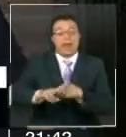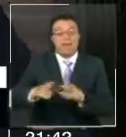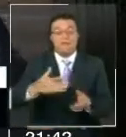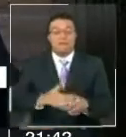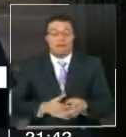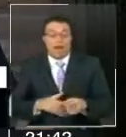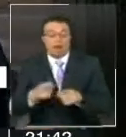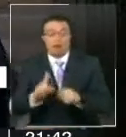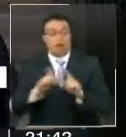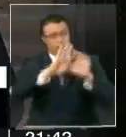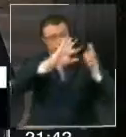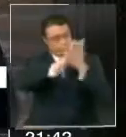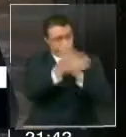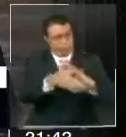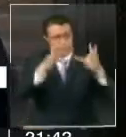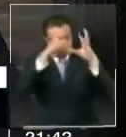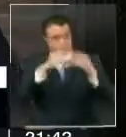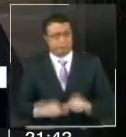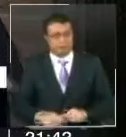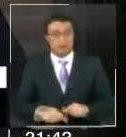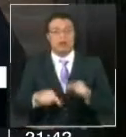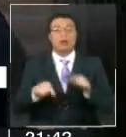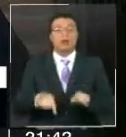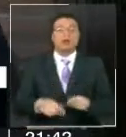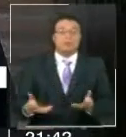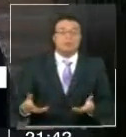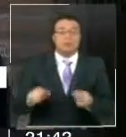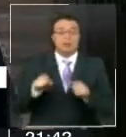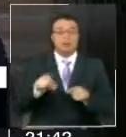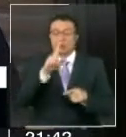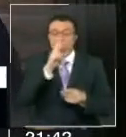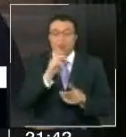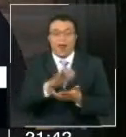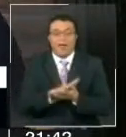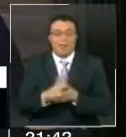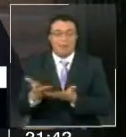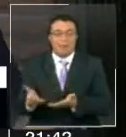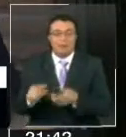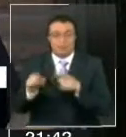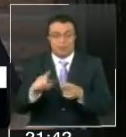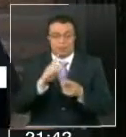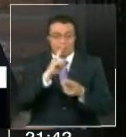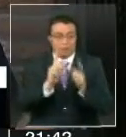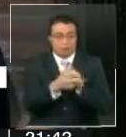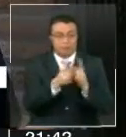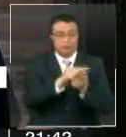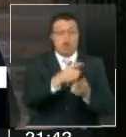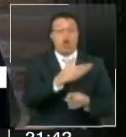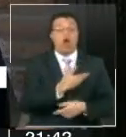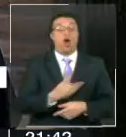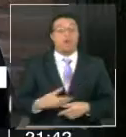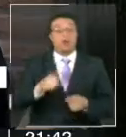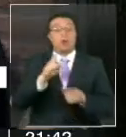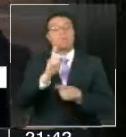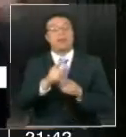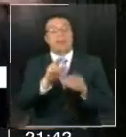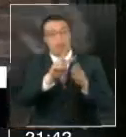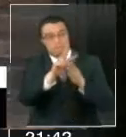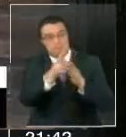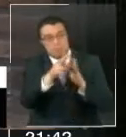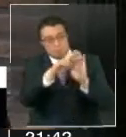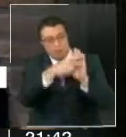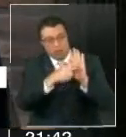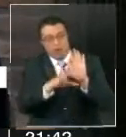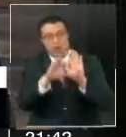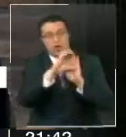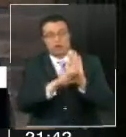baño, la demuelo. Y aquí estamos llenos de contradicciones. Por un lado, el gobierno manda modificación a la Constitución y